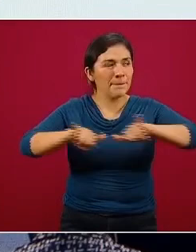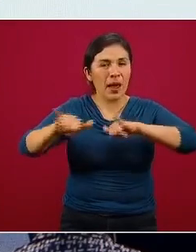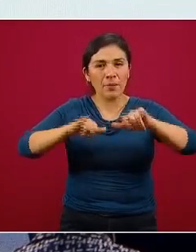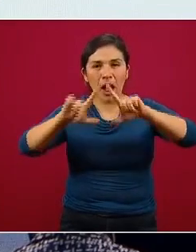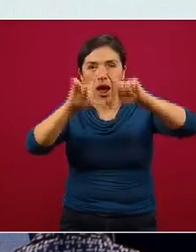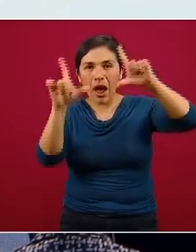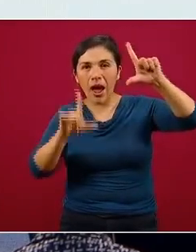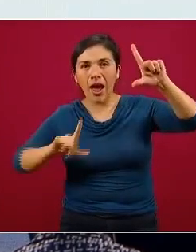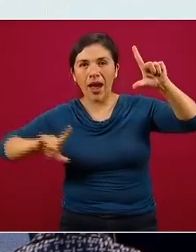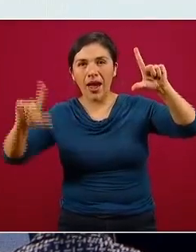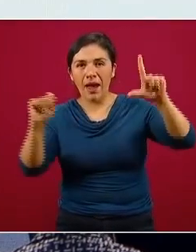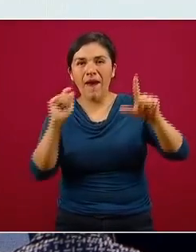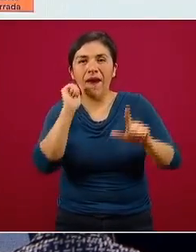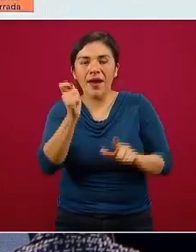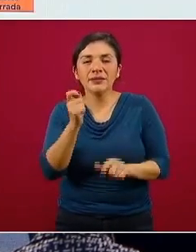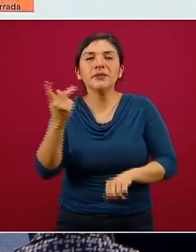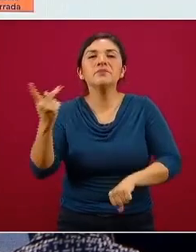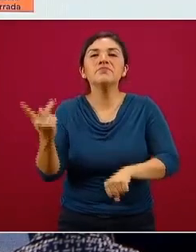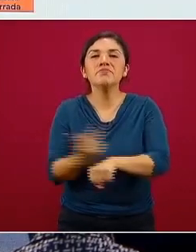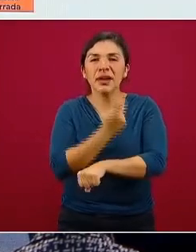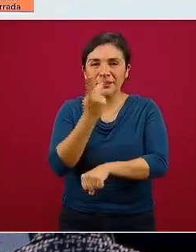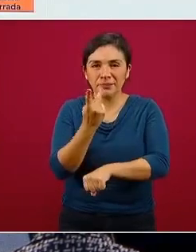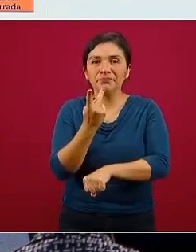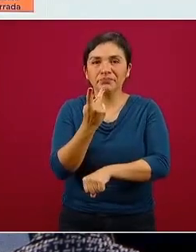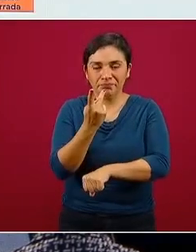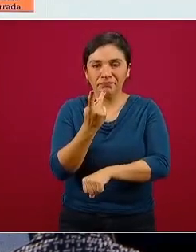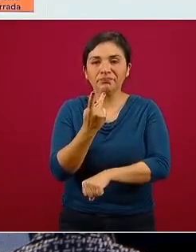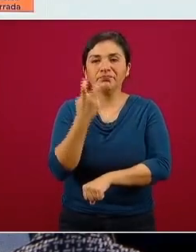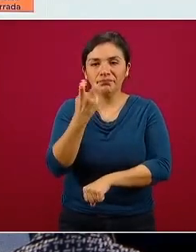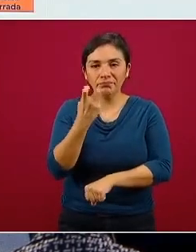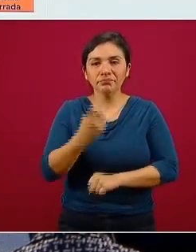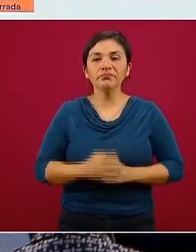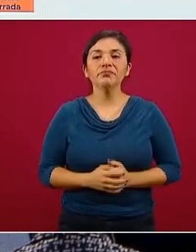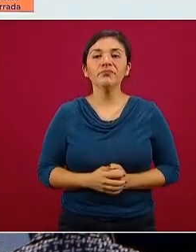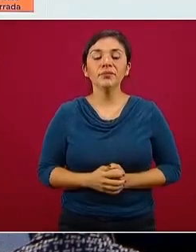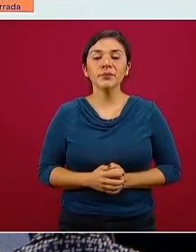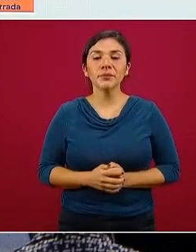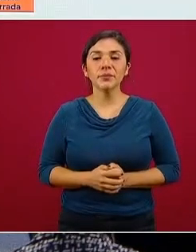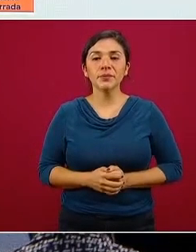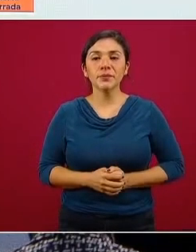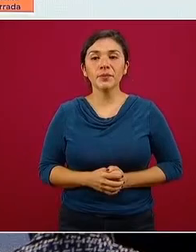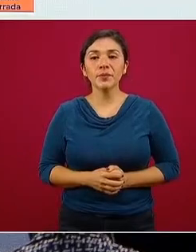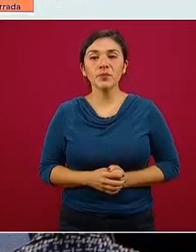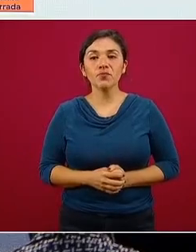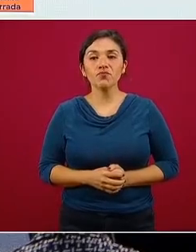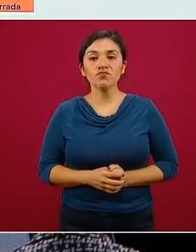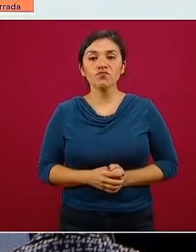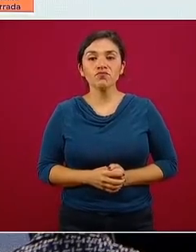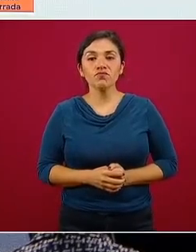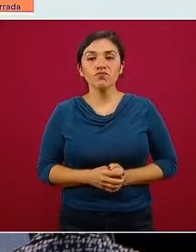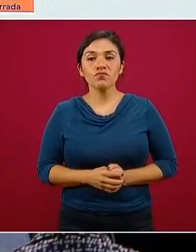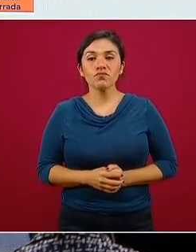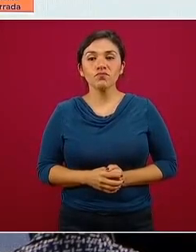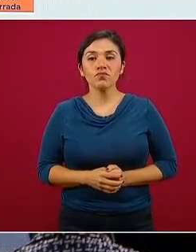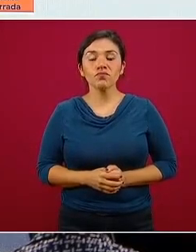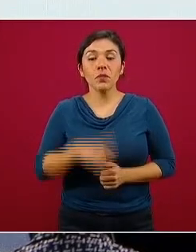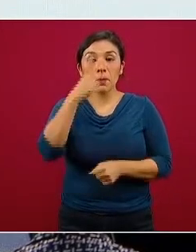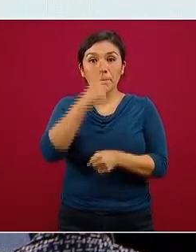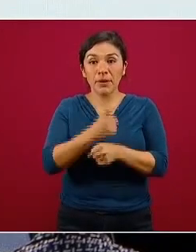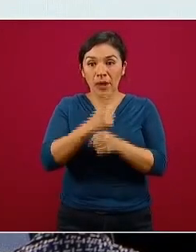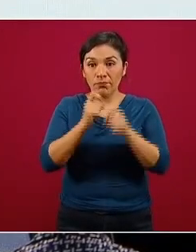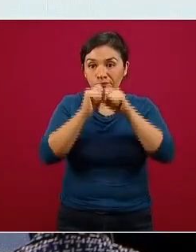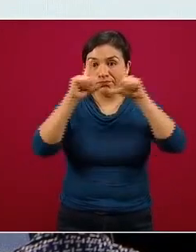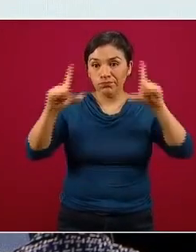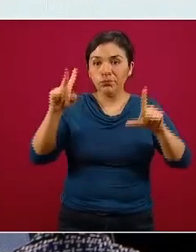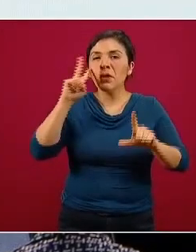nuevo mapa. Vamos a pasar esta, que es la que ya conocemos, la siguiente también. Vamos a ir a la primera diapositiva del